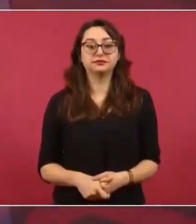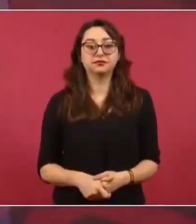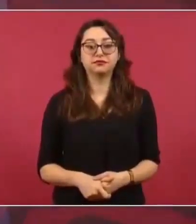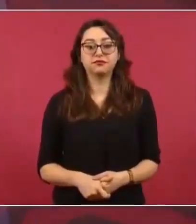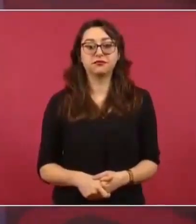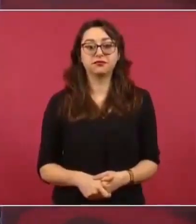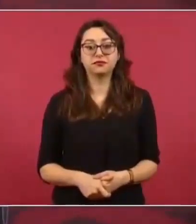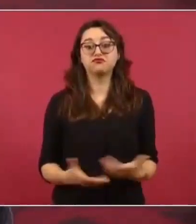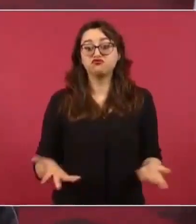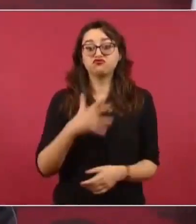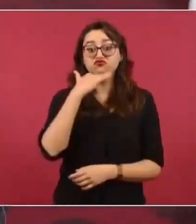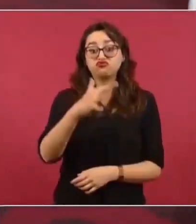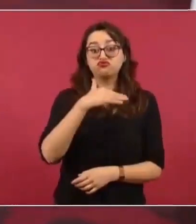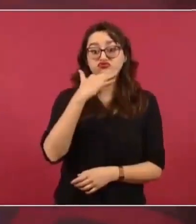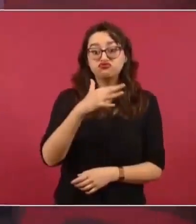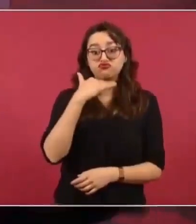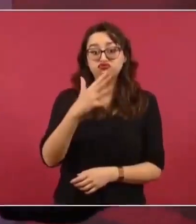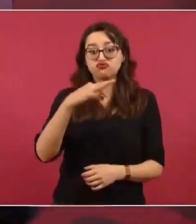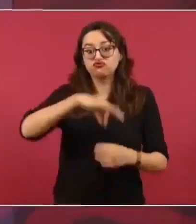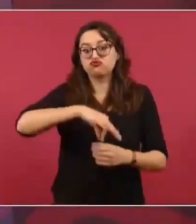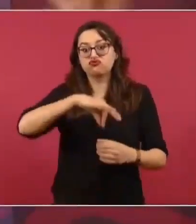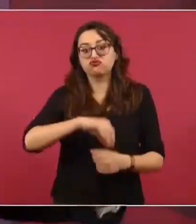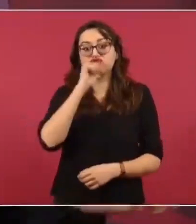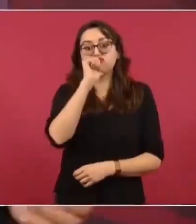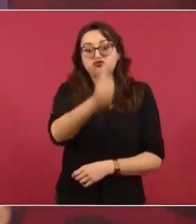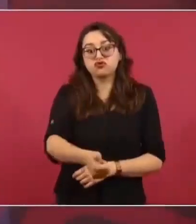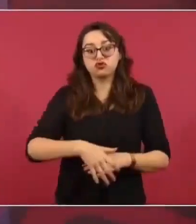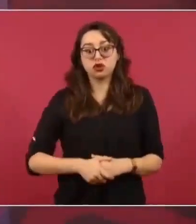ni un voto a los corruptos, pues ya, ni modo que me van